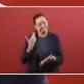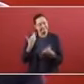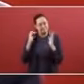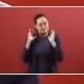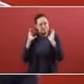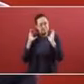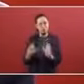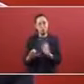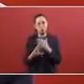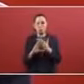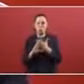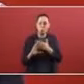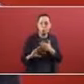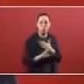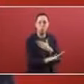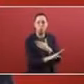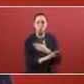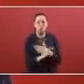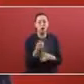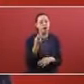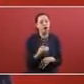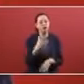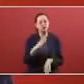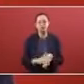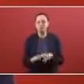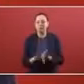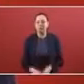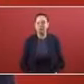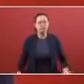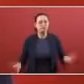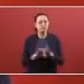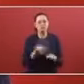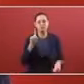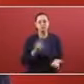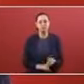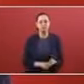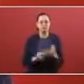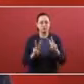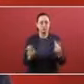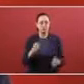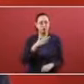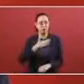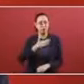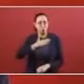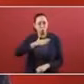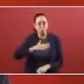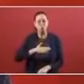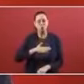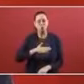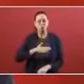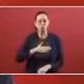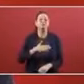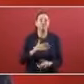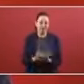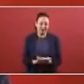Ese es el sentido más importante de la justicia, que es lo que se está